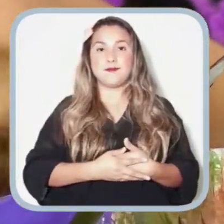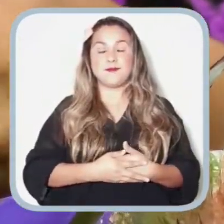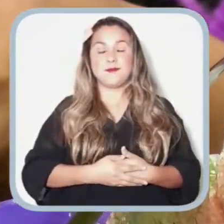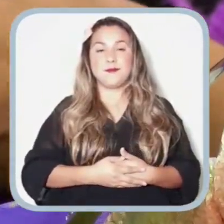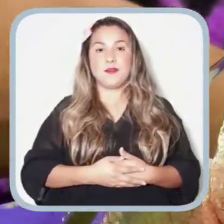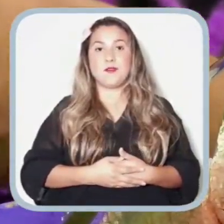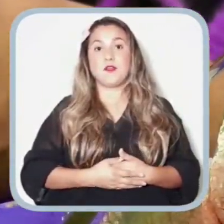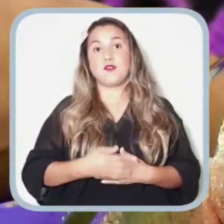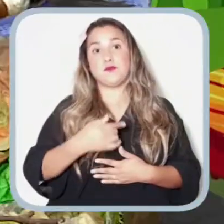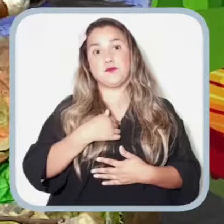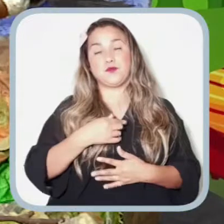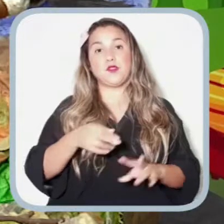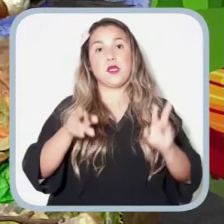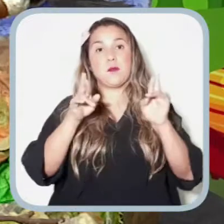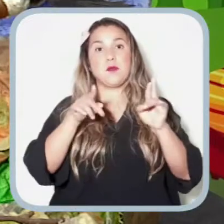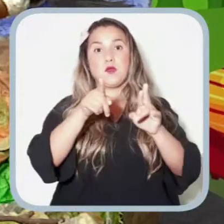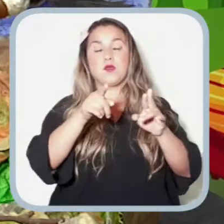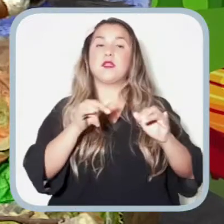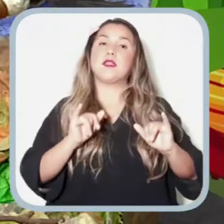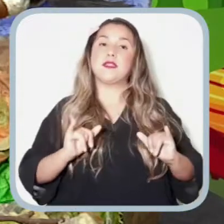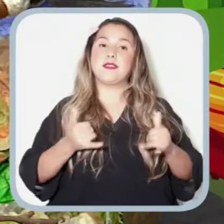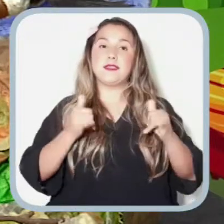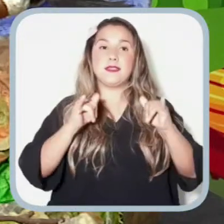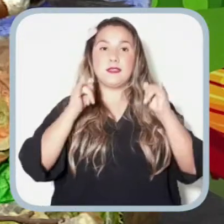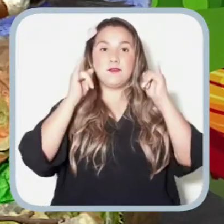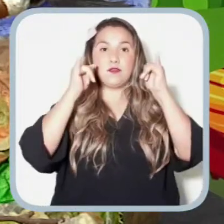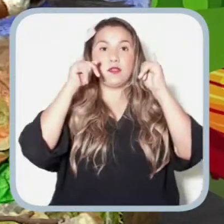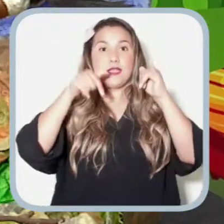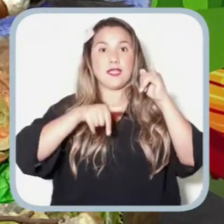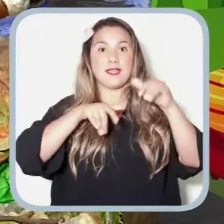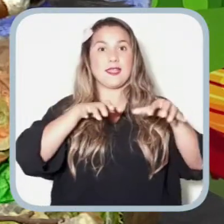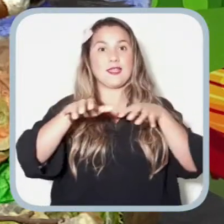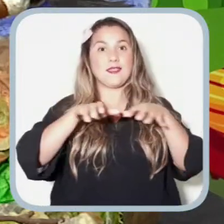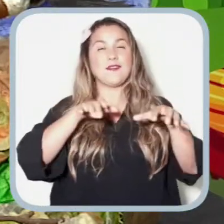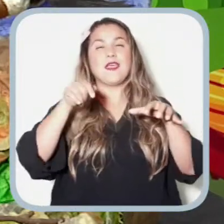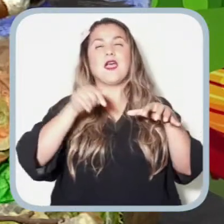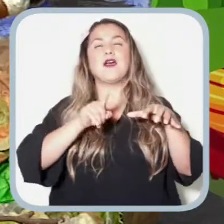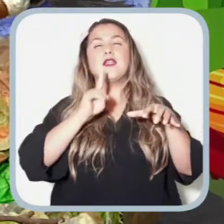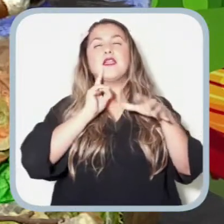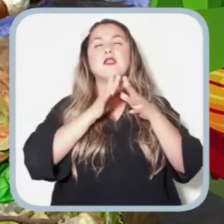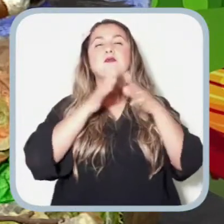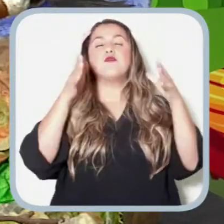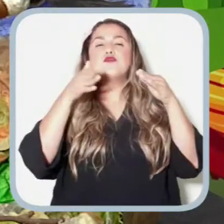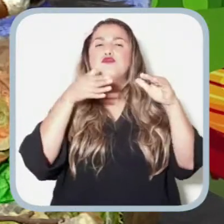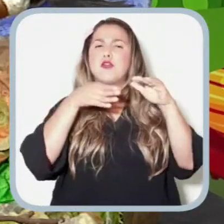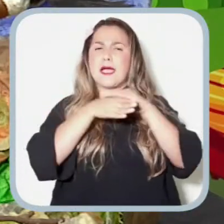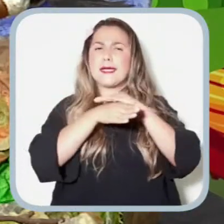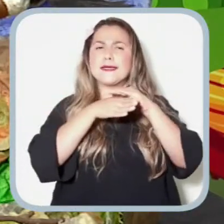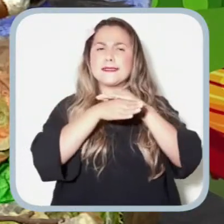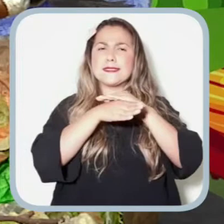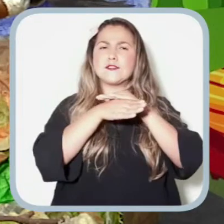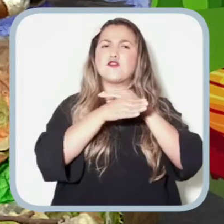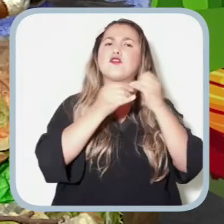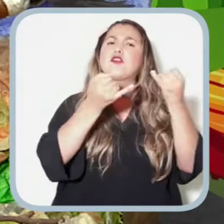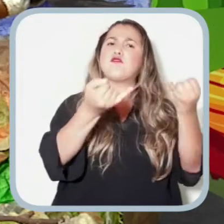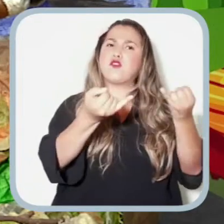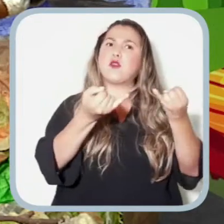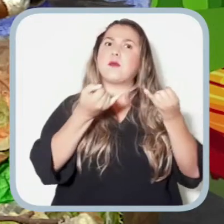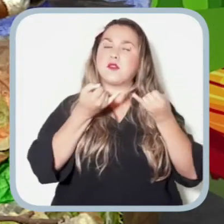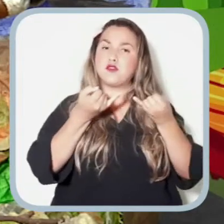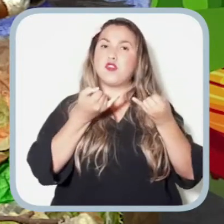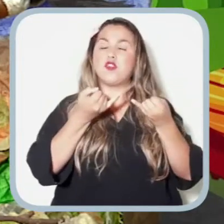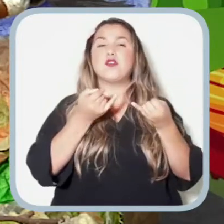bueno yo espero que ustedes disfruten haciendo esta actividad ahora tienen mucho exceso de información si tienen más